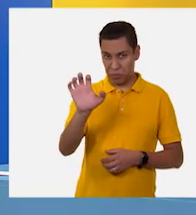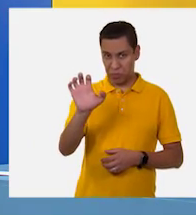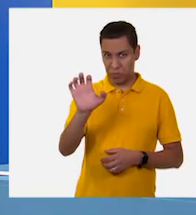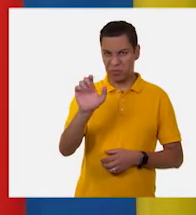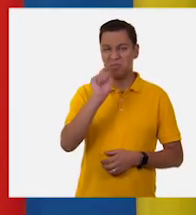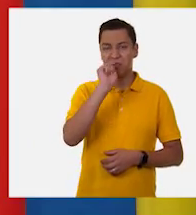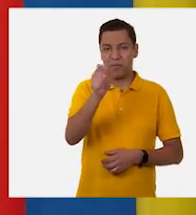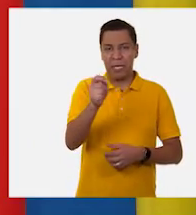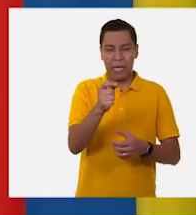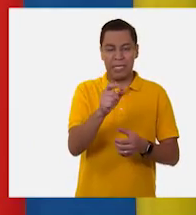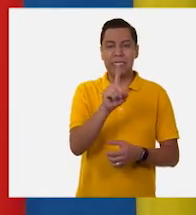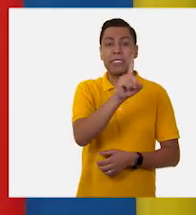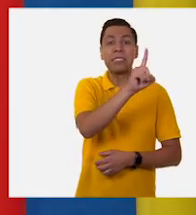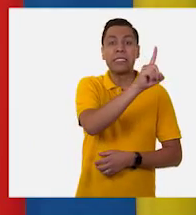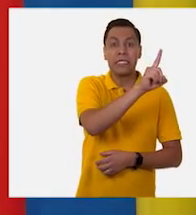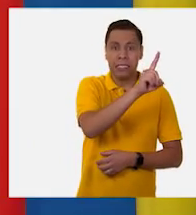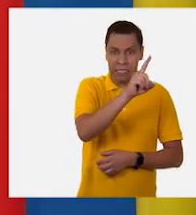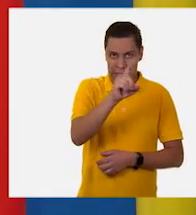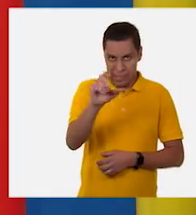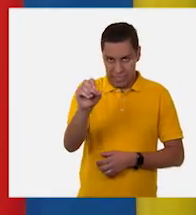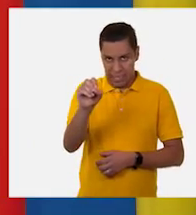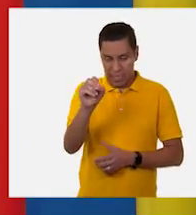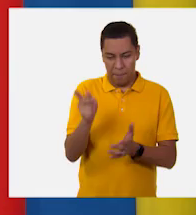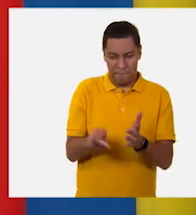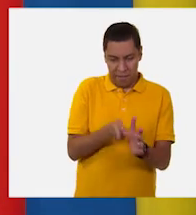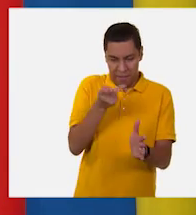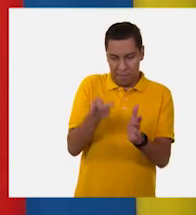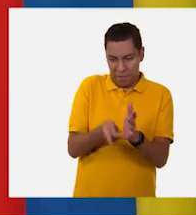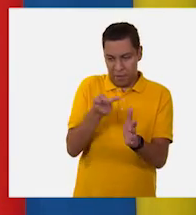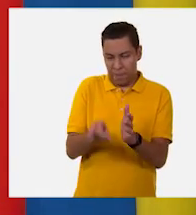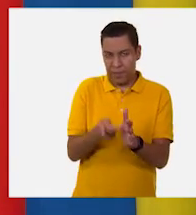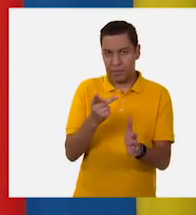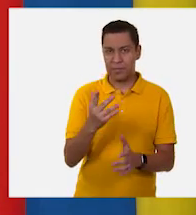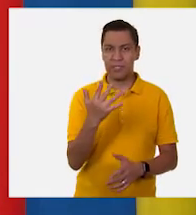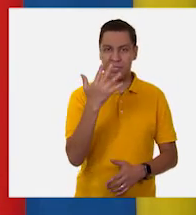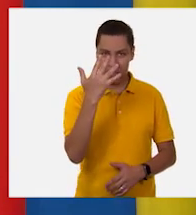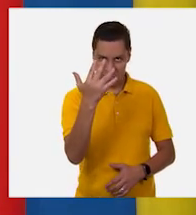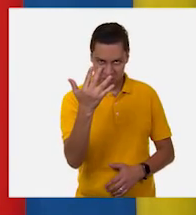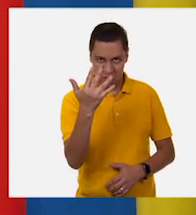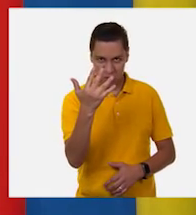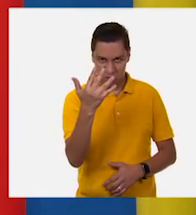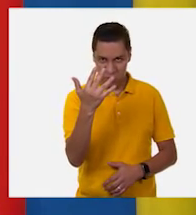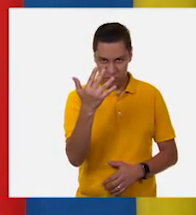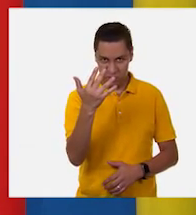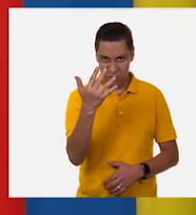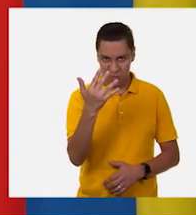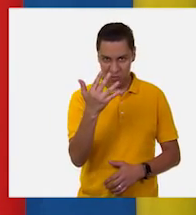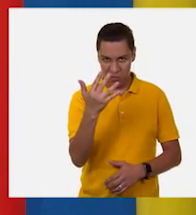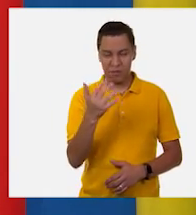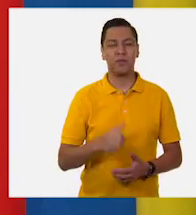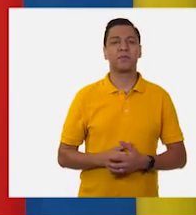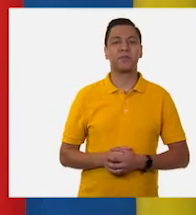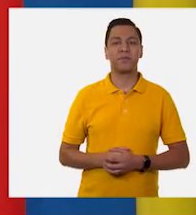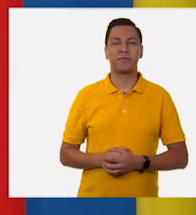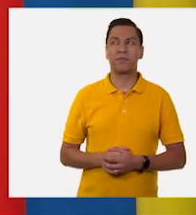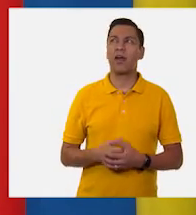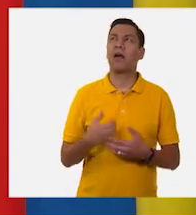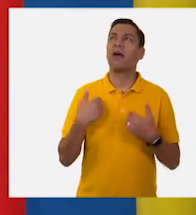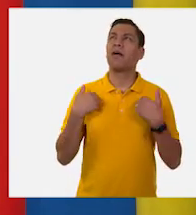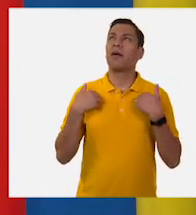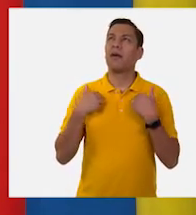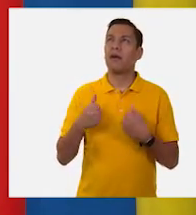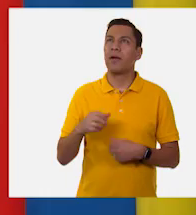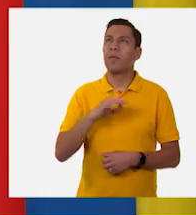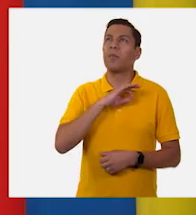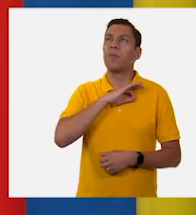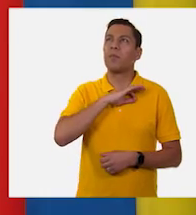100? ¡Ah, muy buena idea! No se me había ocurrido ese detallito. Y si partimos de ahí, podríamos hacer